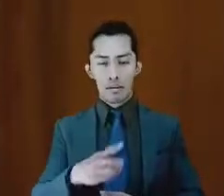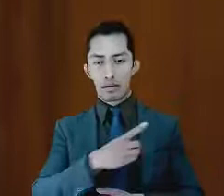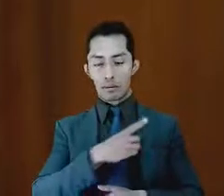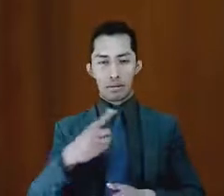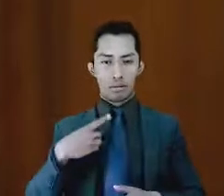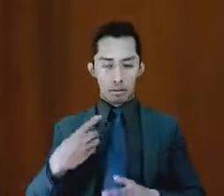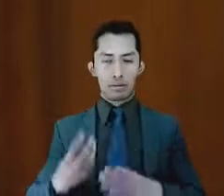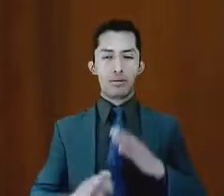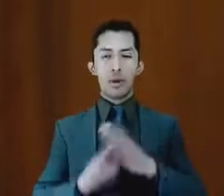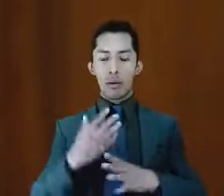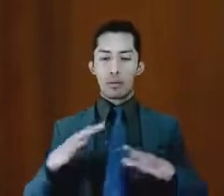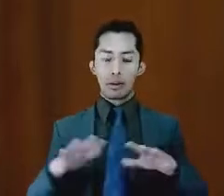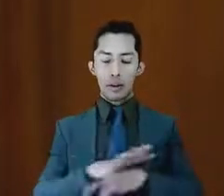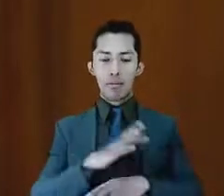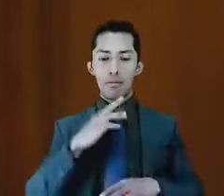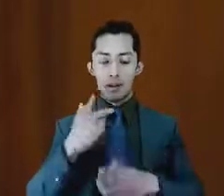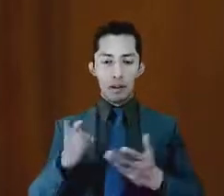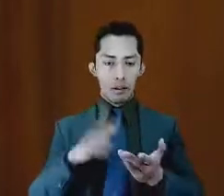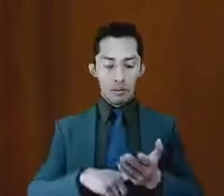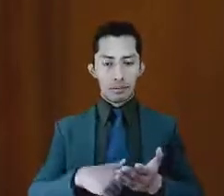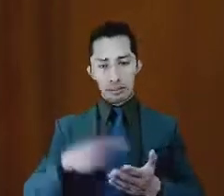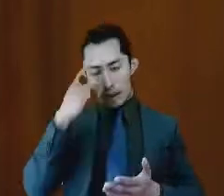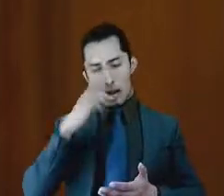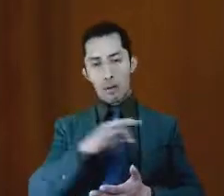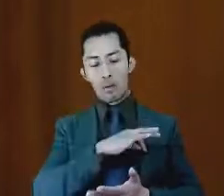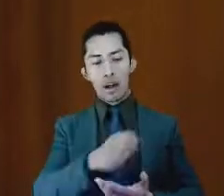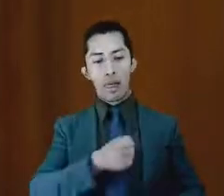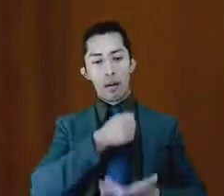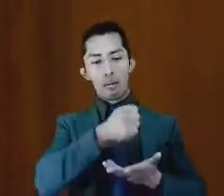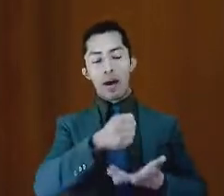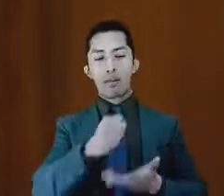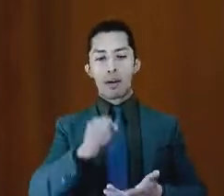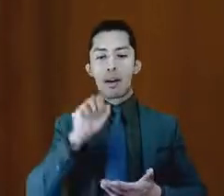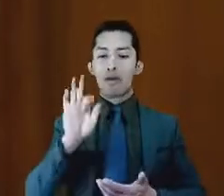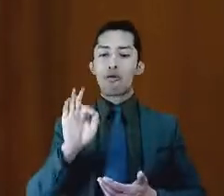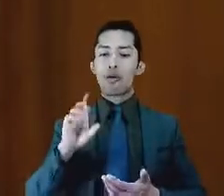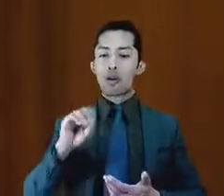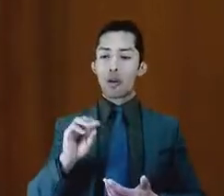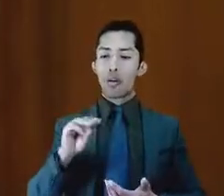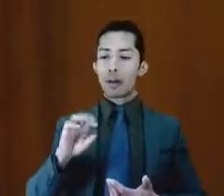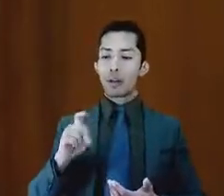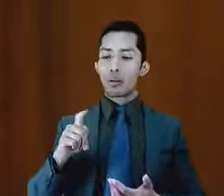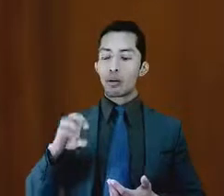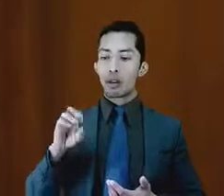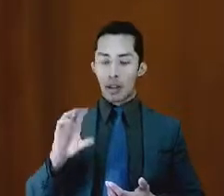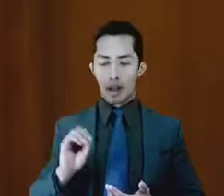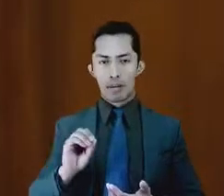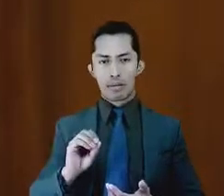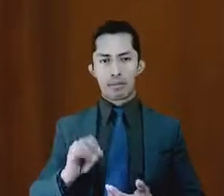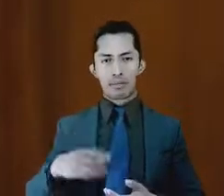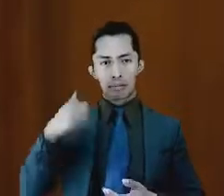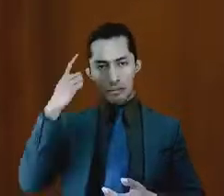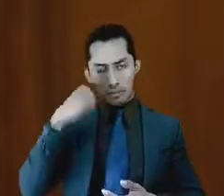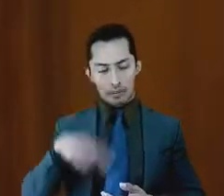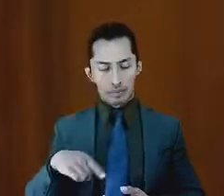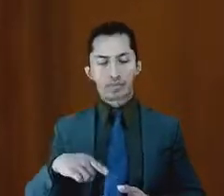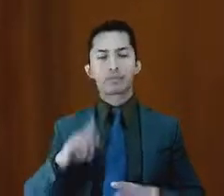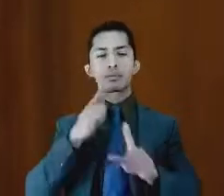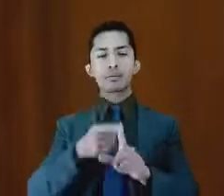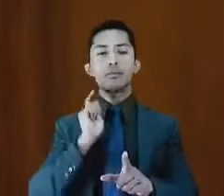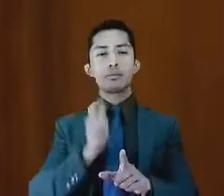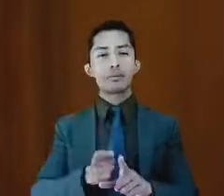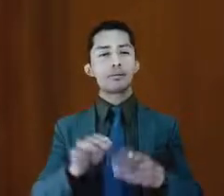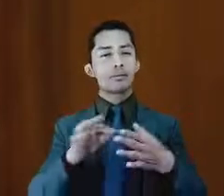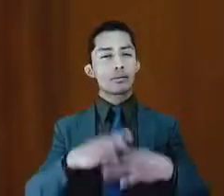actualice y mejore los mecanismos de asignación del Fondo Metropolitano con el objetivo de